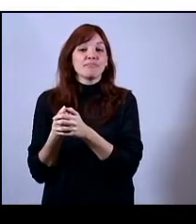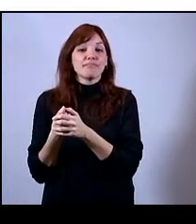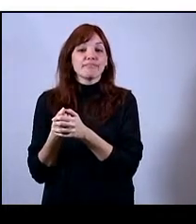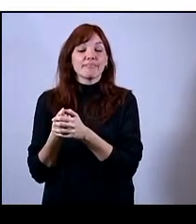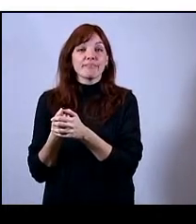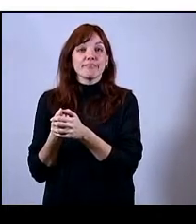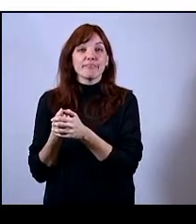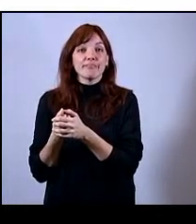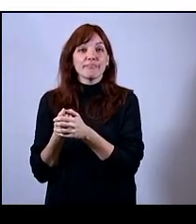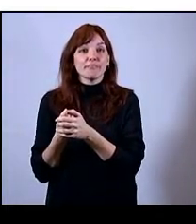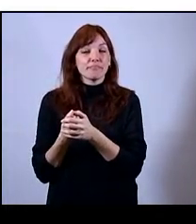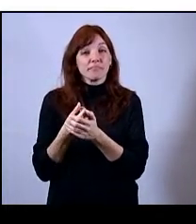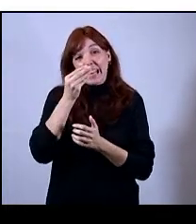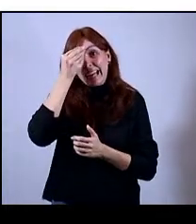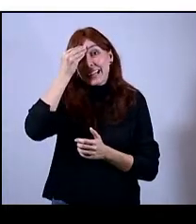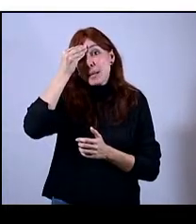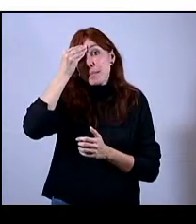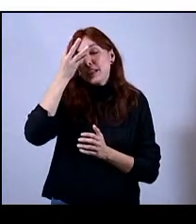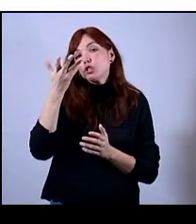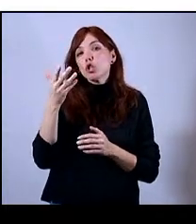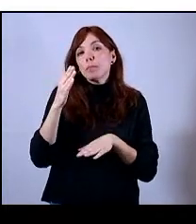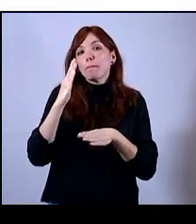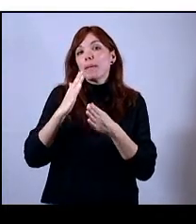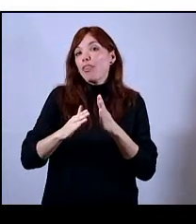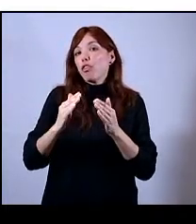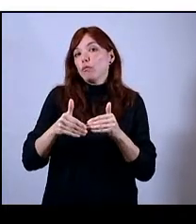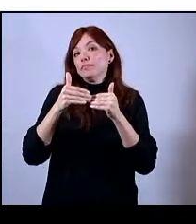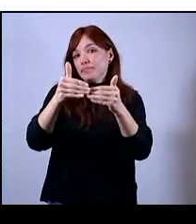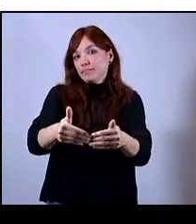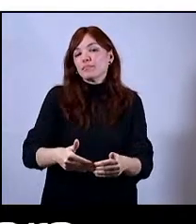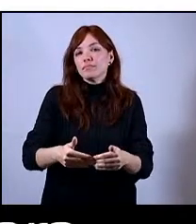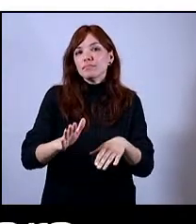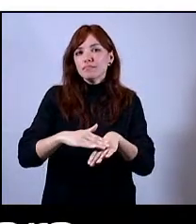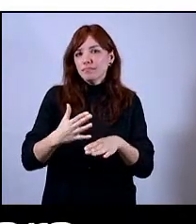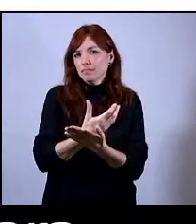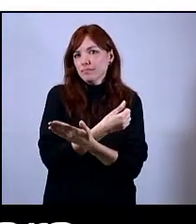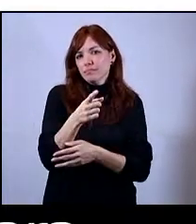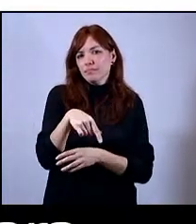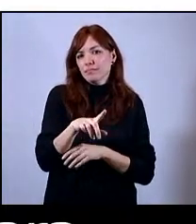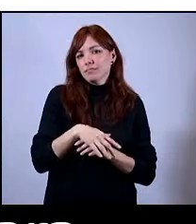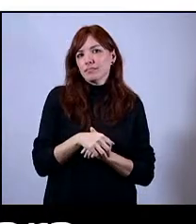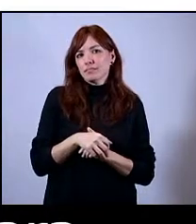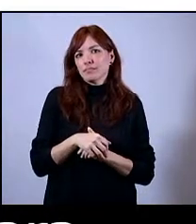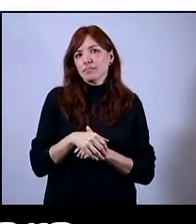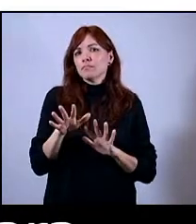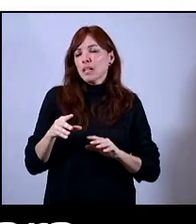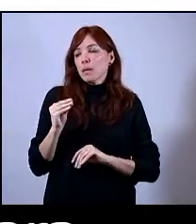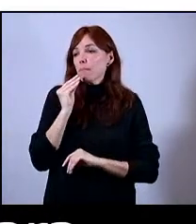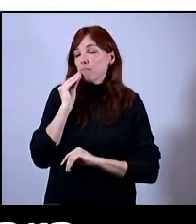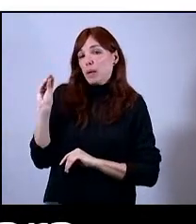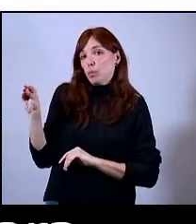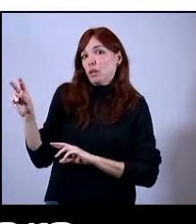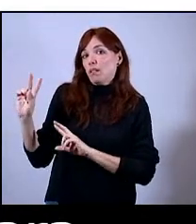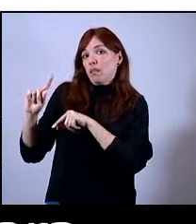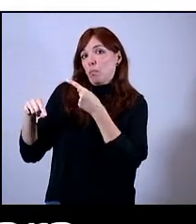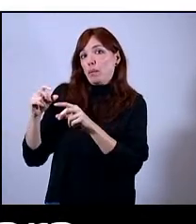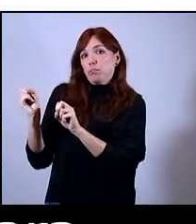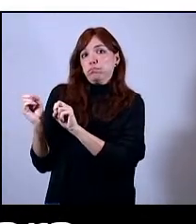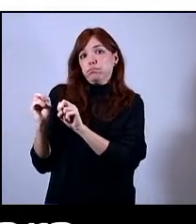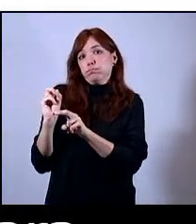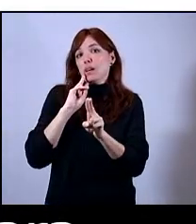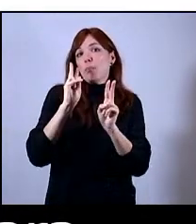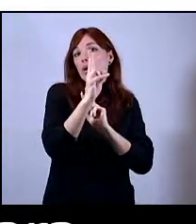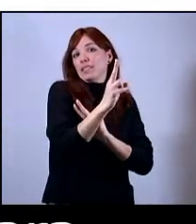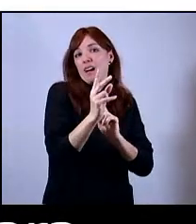entiendo que se amplía el plazo para todos, pero le podemos pasar la respuesta o bien por escrito